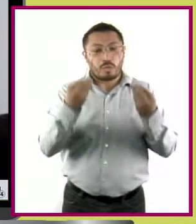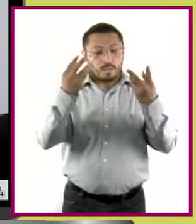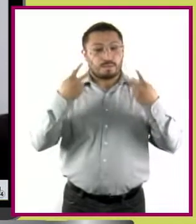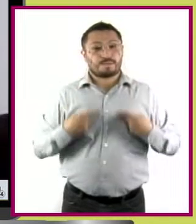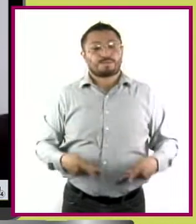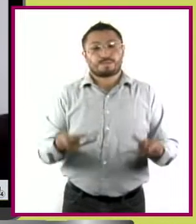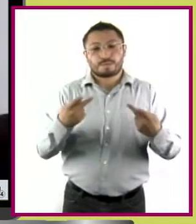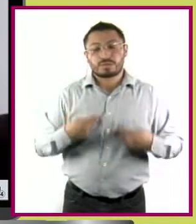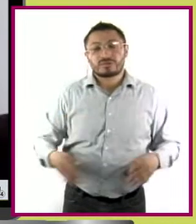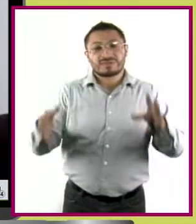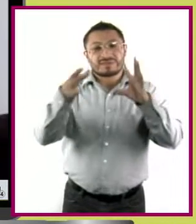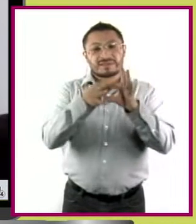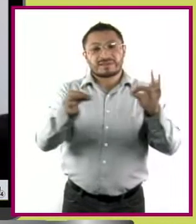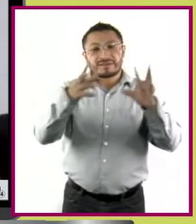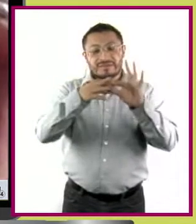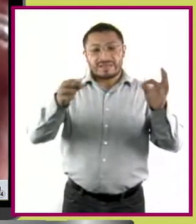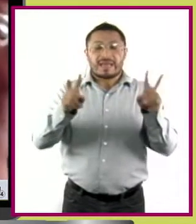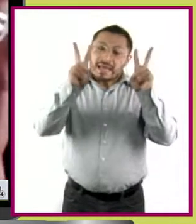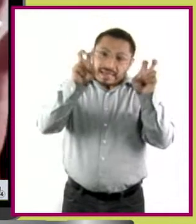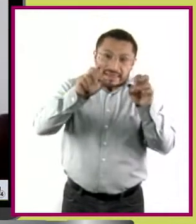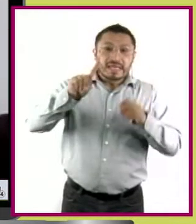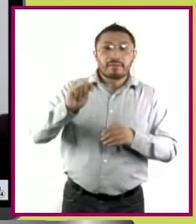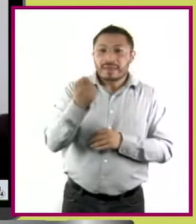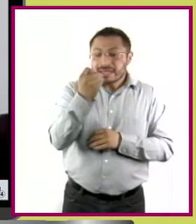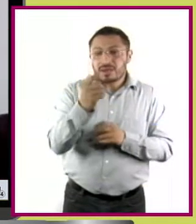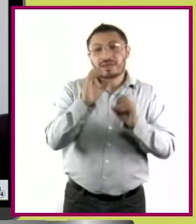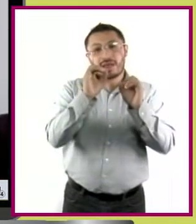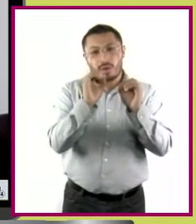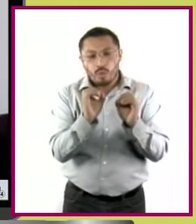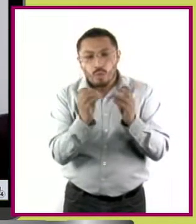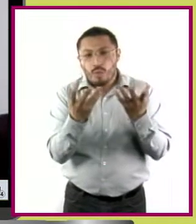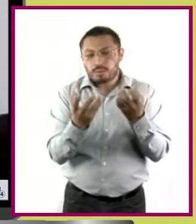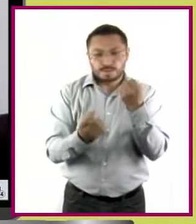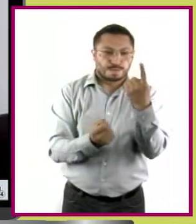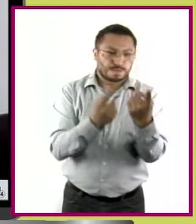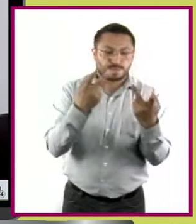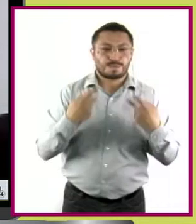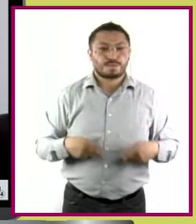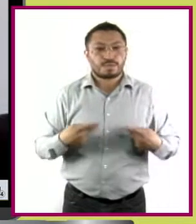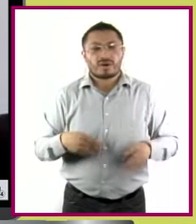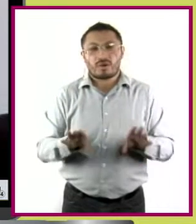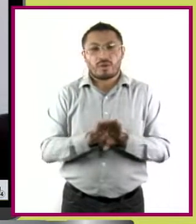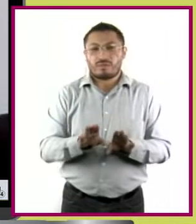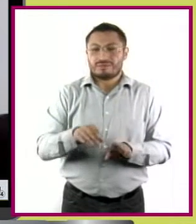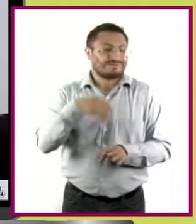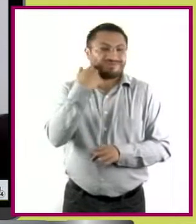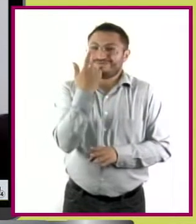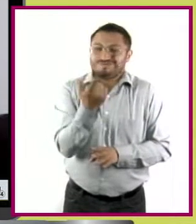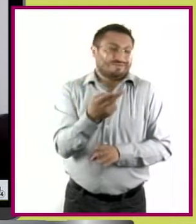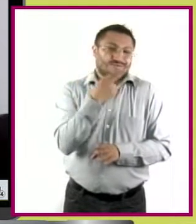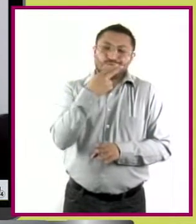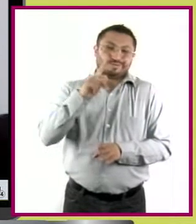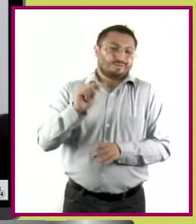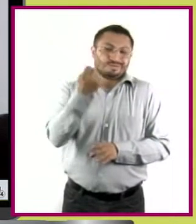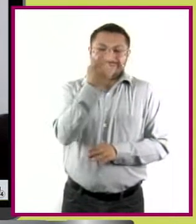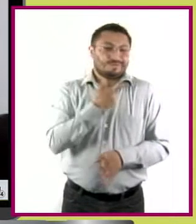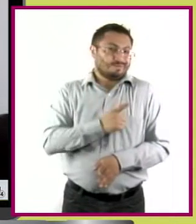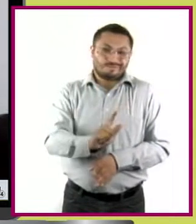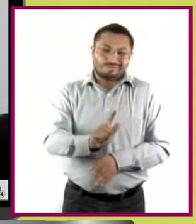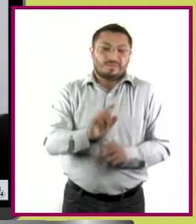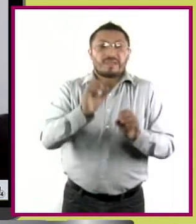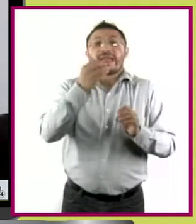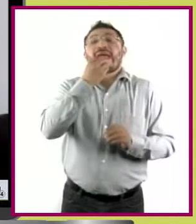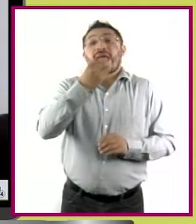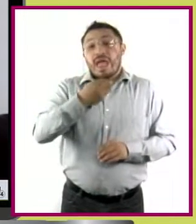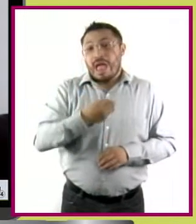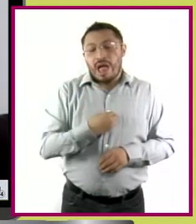hablan acerca de la tecnología. Hay otras personas que se rehúsan a utilizar la tecnología. Aunque